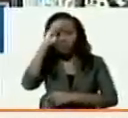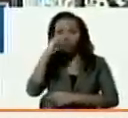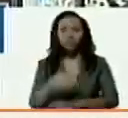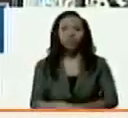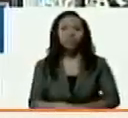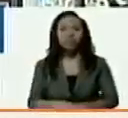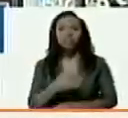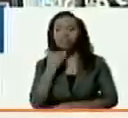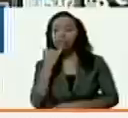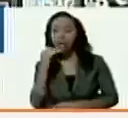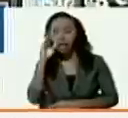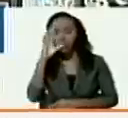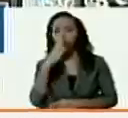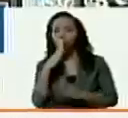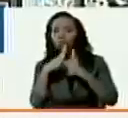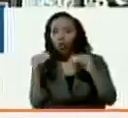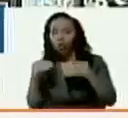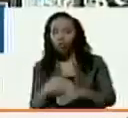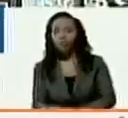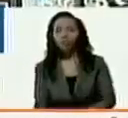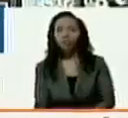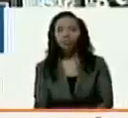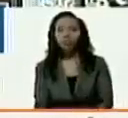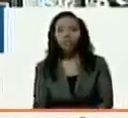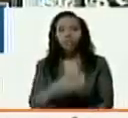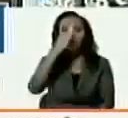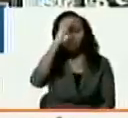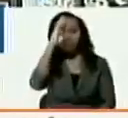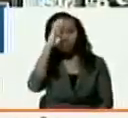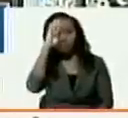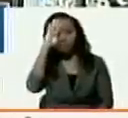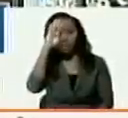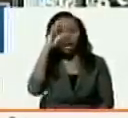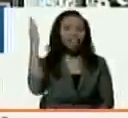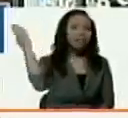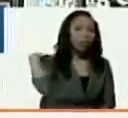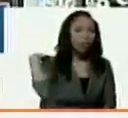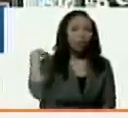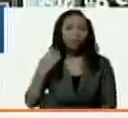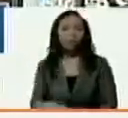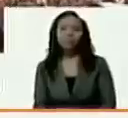Casi todos. De tibios pasan a traidores.